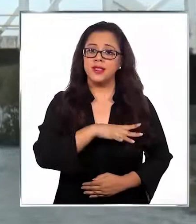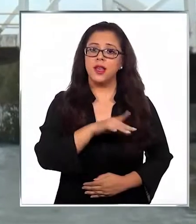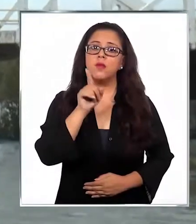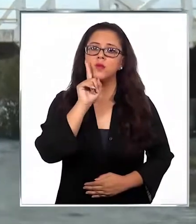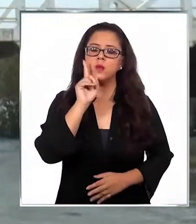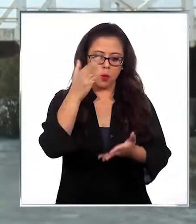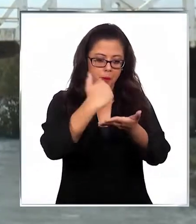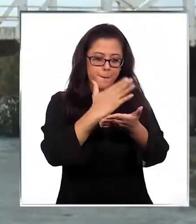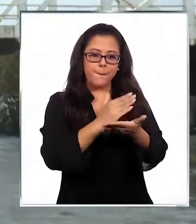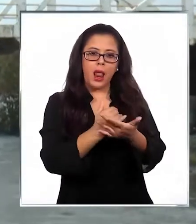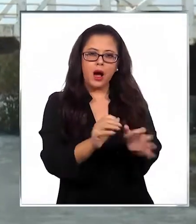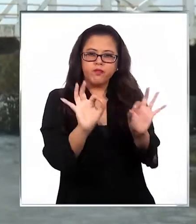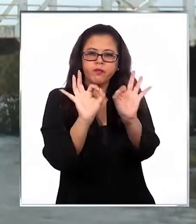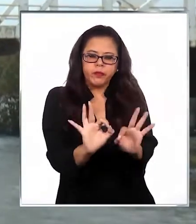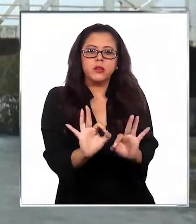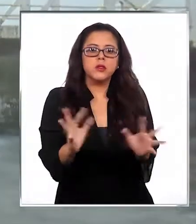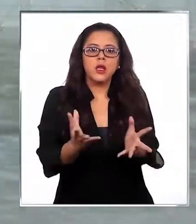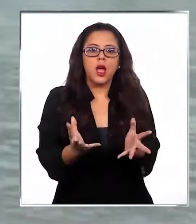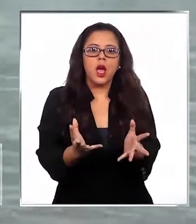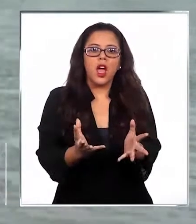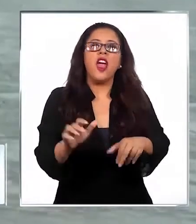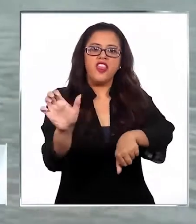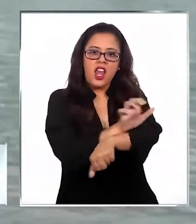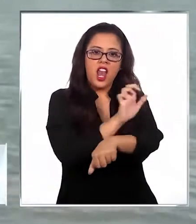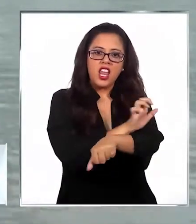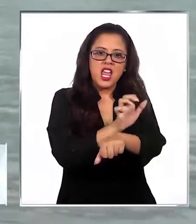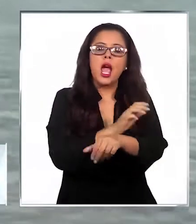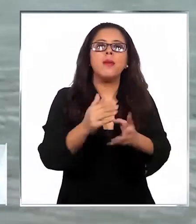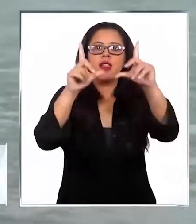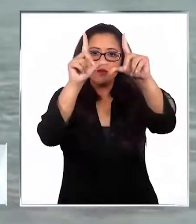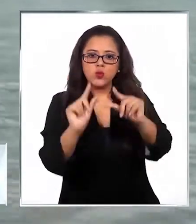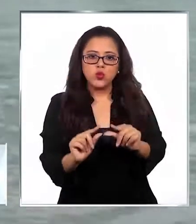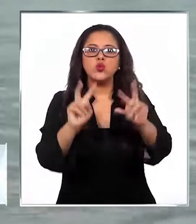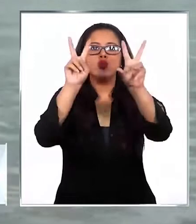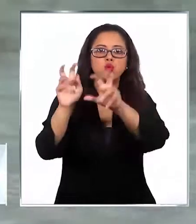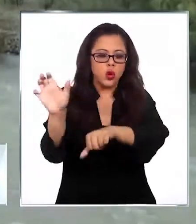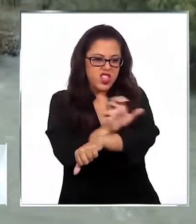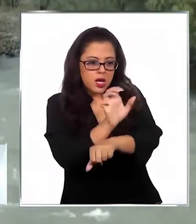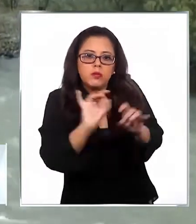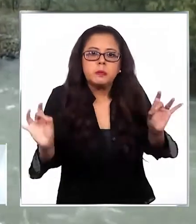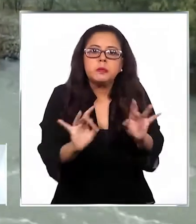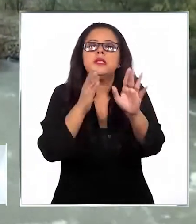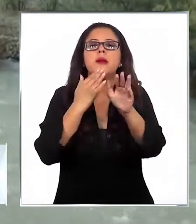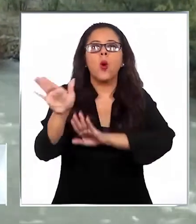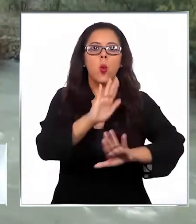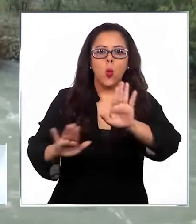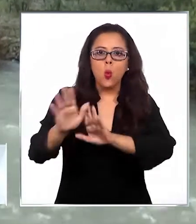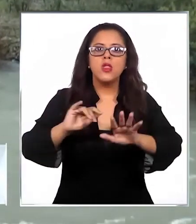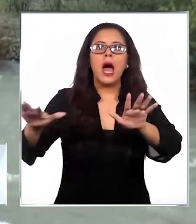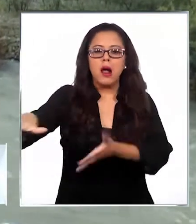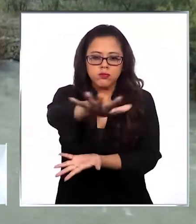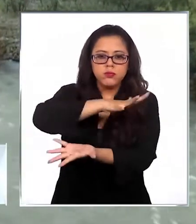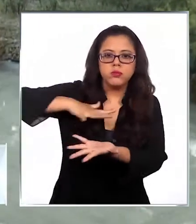Chile cuenta con un plan de eficiencia energética para aminorar el uso innecesario de recursos y proteger el medio ambiente.